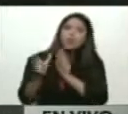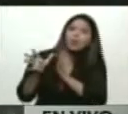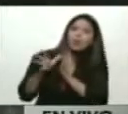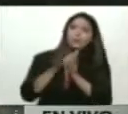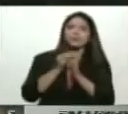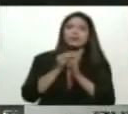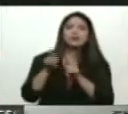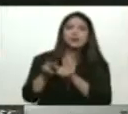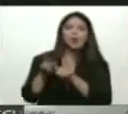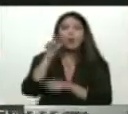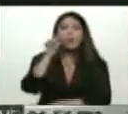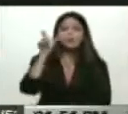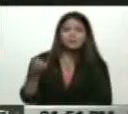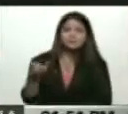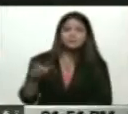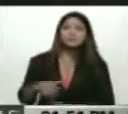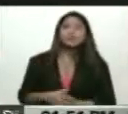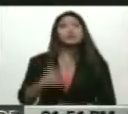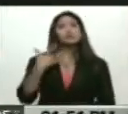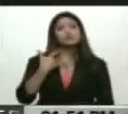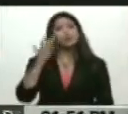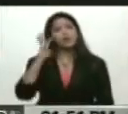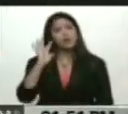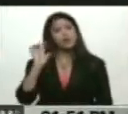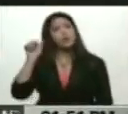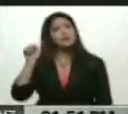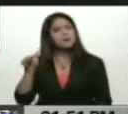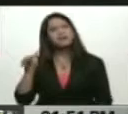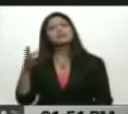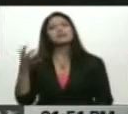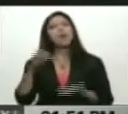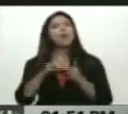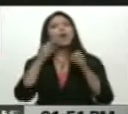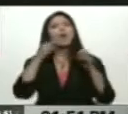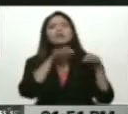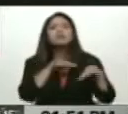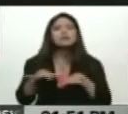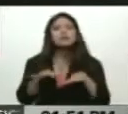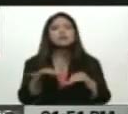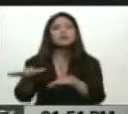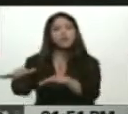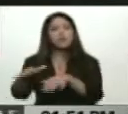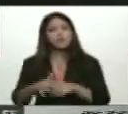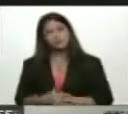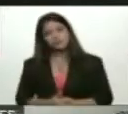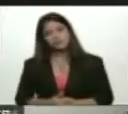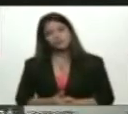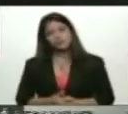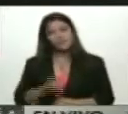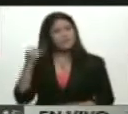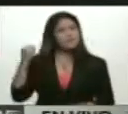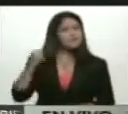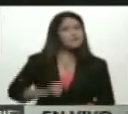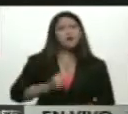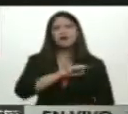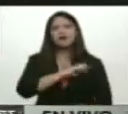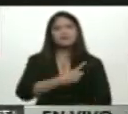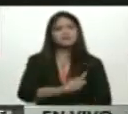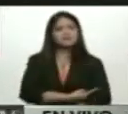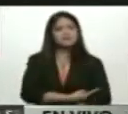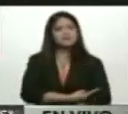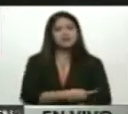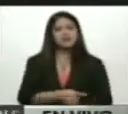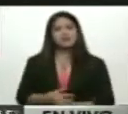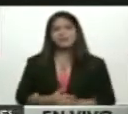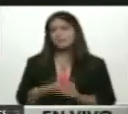yo creo que él hoy es como un río un río fuerte un río